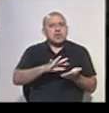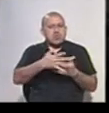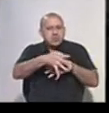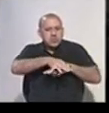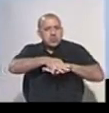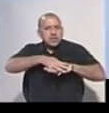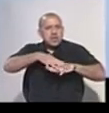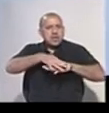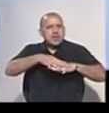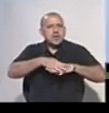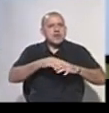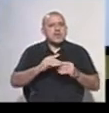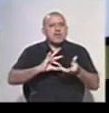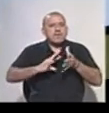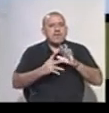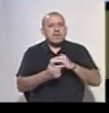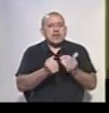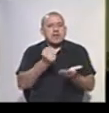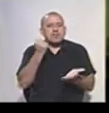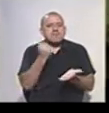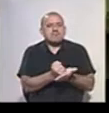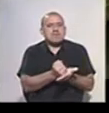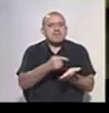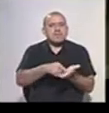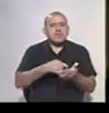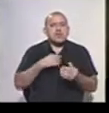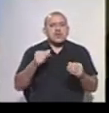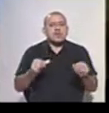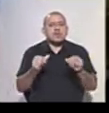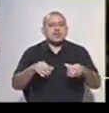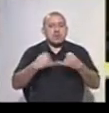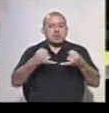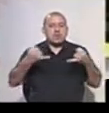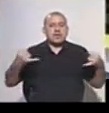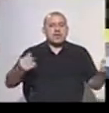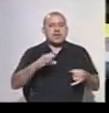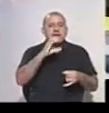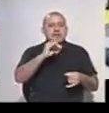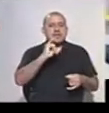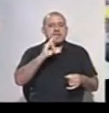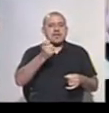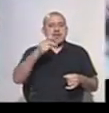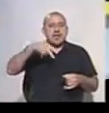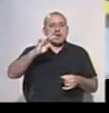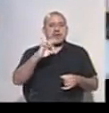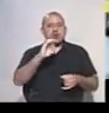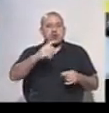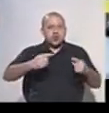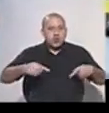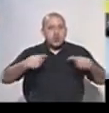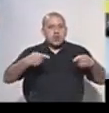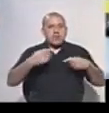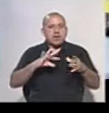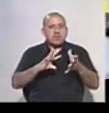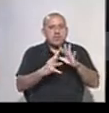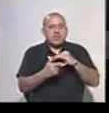alguna forma, un tatuaje. Un tatuaje. Nosotros a la pasta lo que le hacemos le ponemos cilantro, la doblamos y la pasamos de vuelta, entonces queda como un tatuaje. Queda